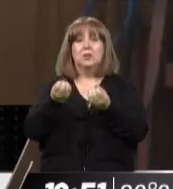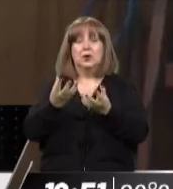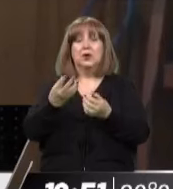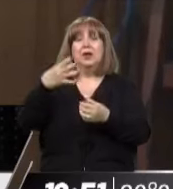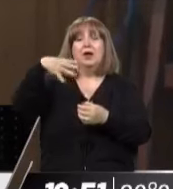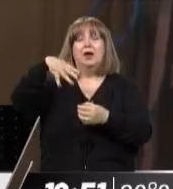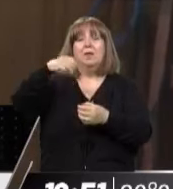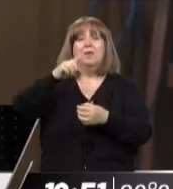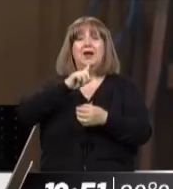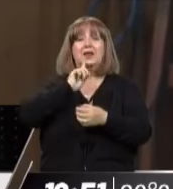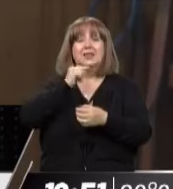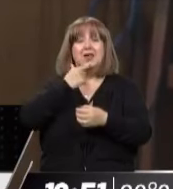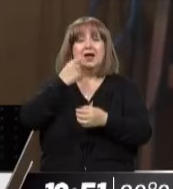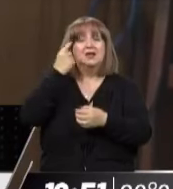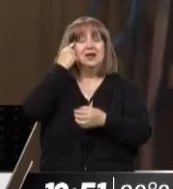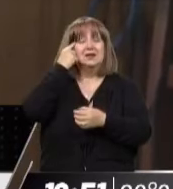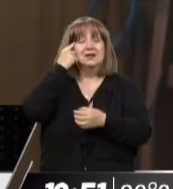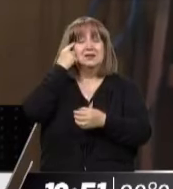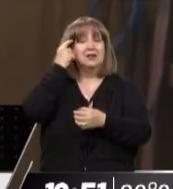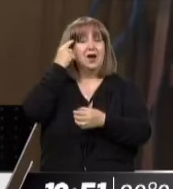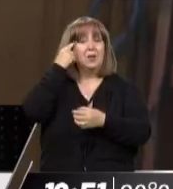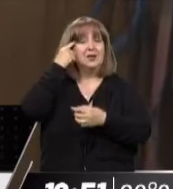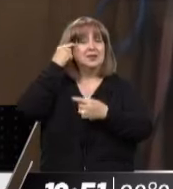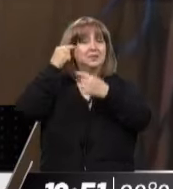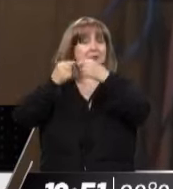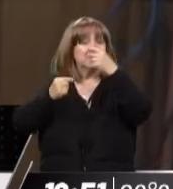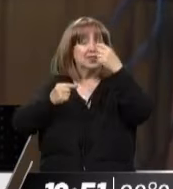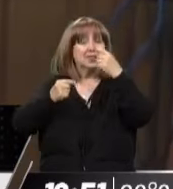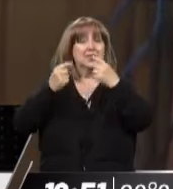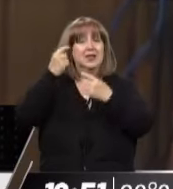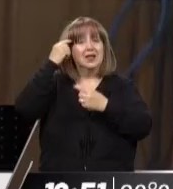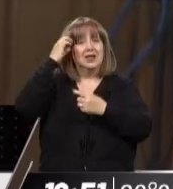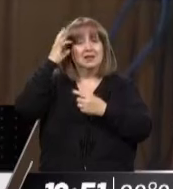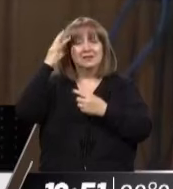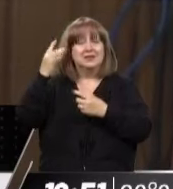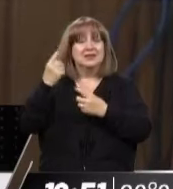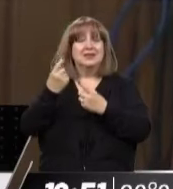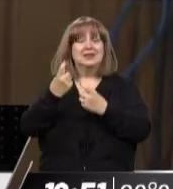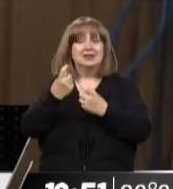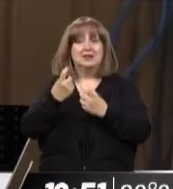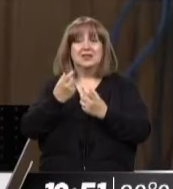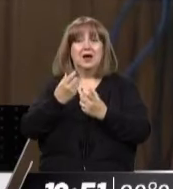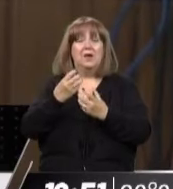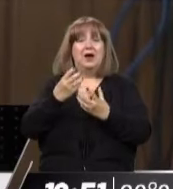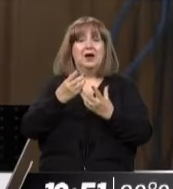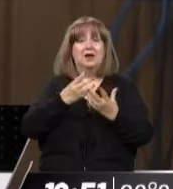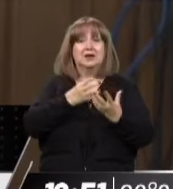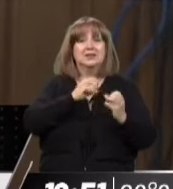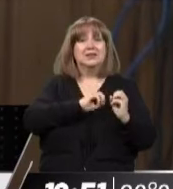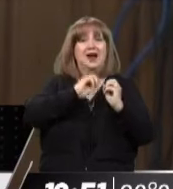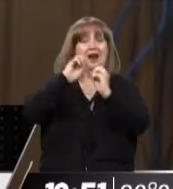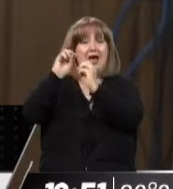que Matías tenía un desorden psiquiátrico y necesitaba que lo trasladaran yo fui a pedir ayuda